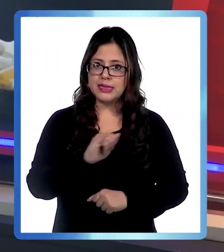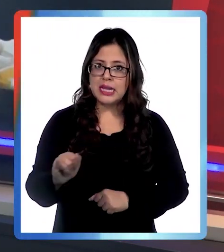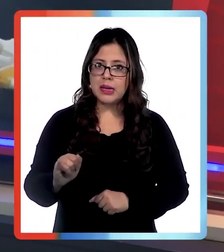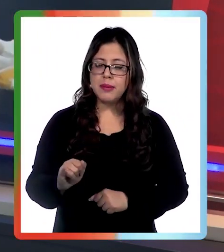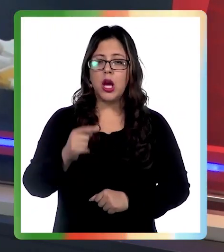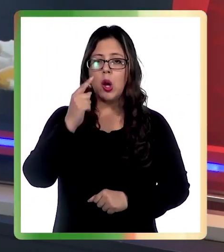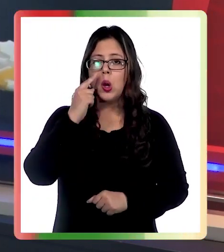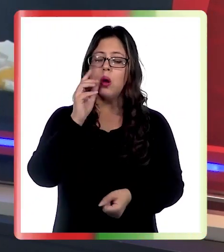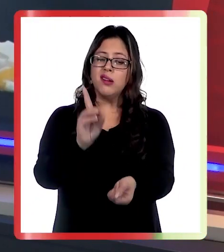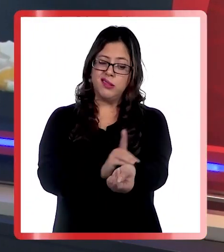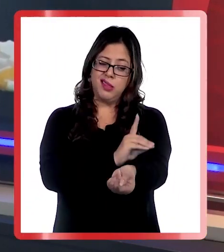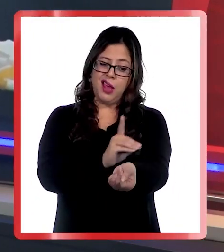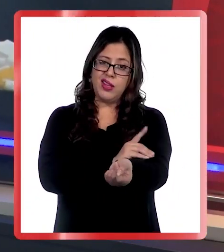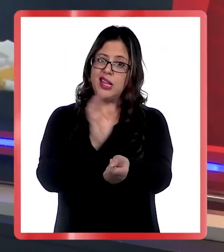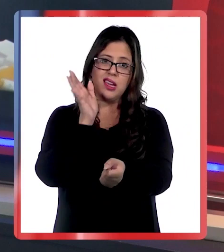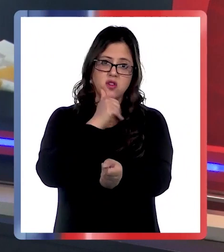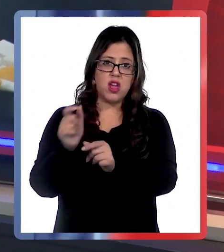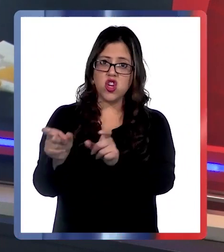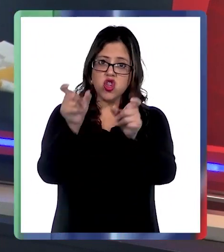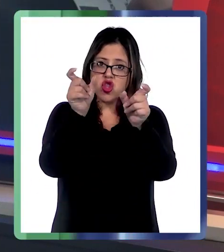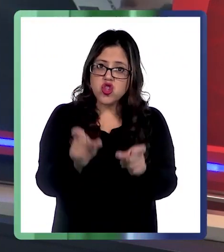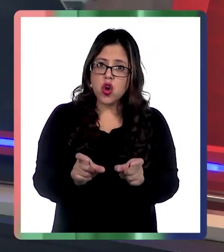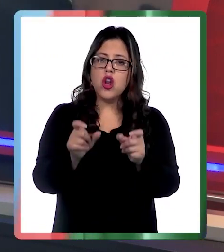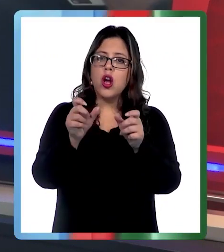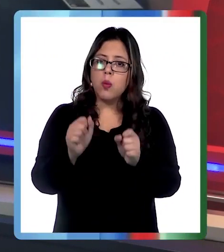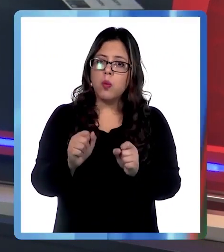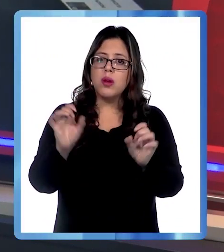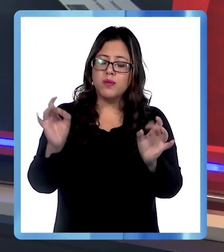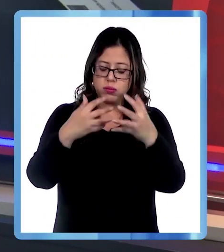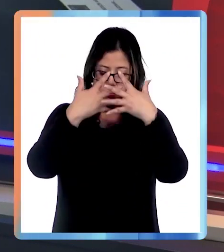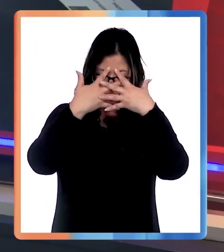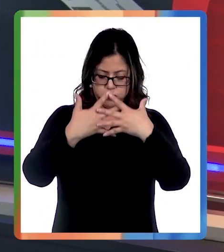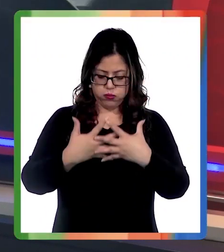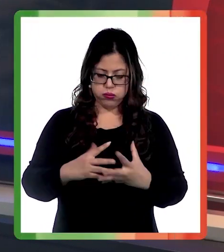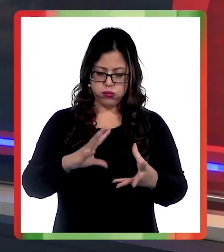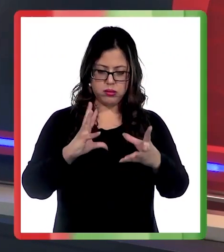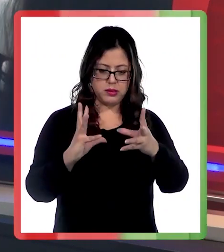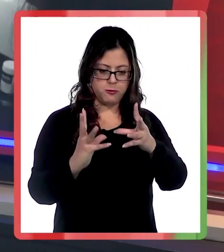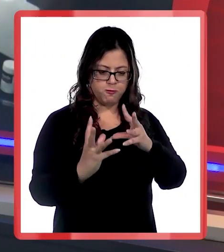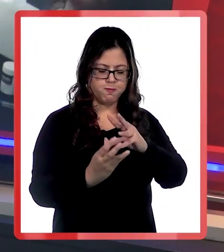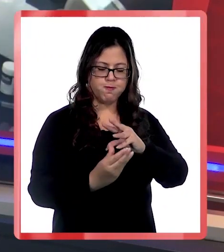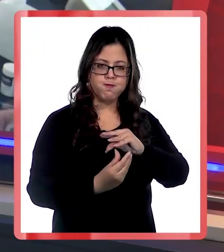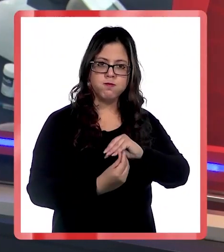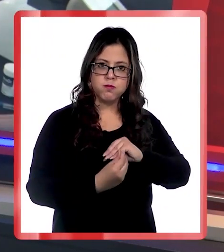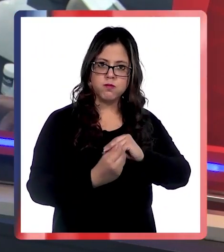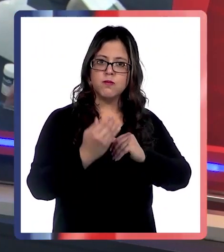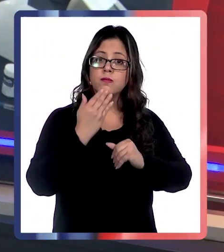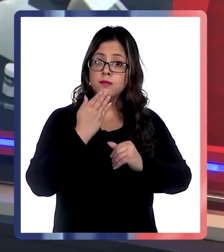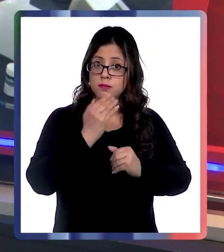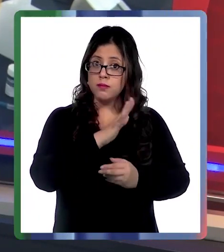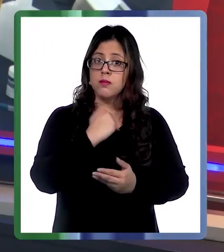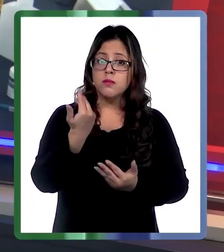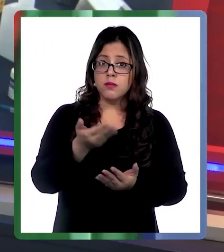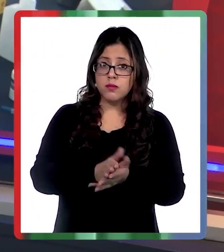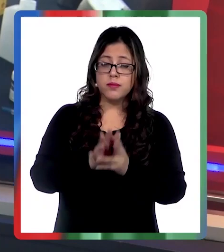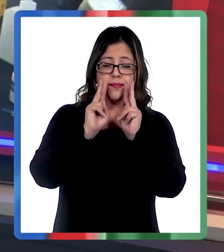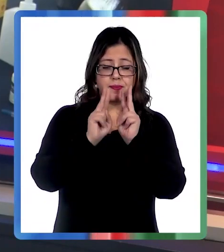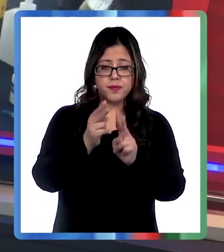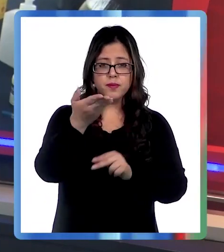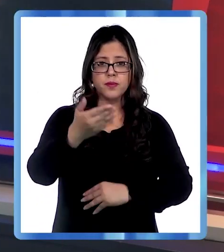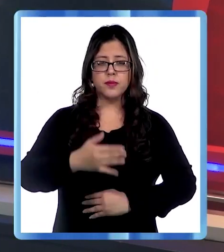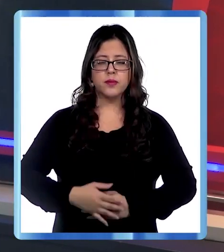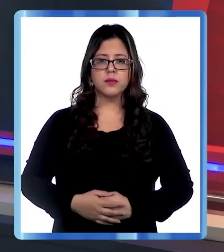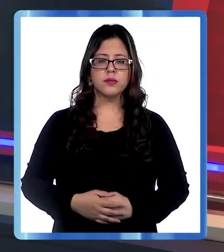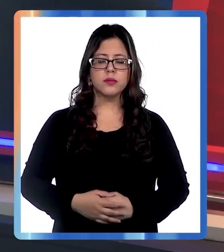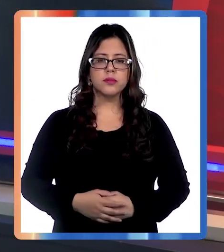cumplir con los controles periódicos porque una diabetes que no es bien tratada puede llevar al organ mismo a un grave deterioro o incluso